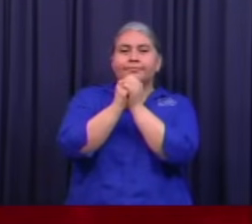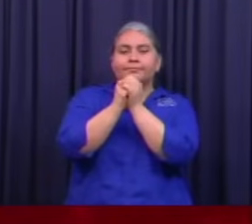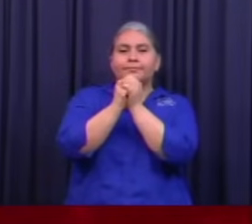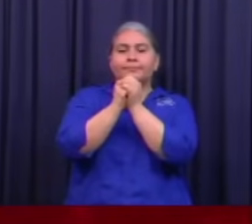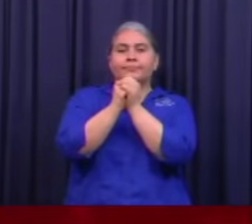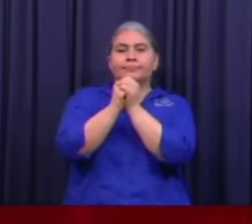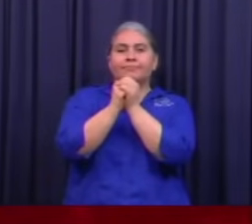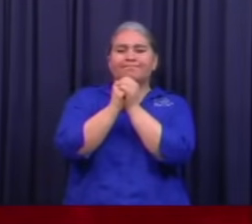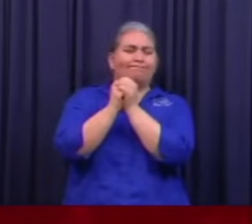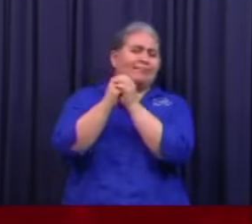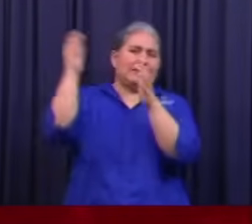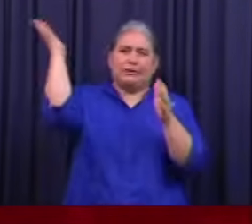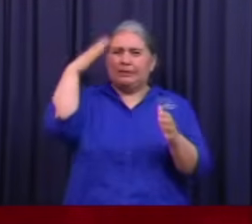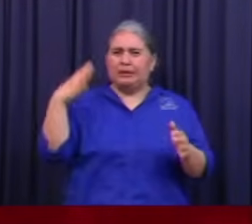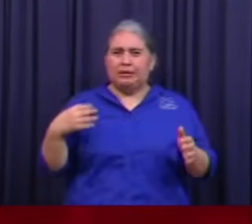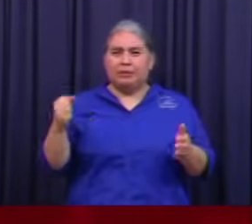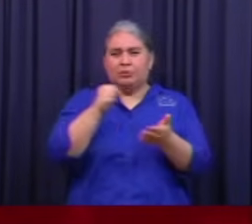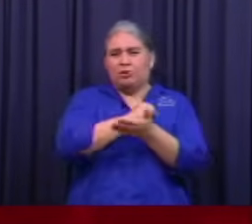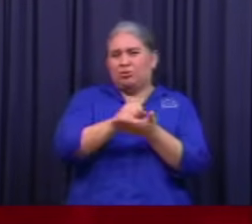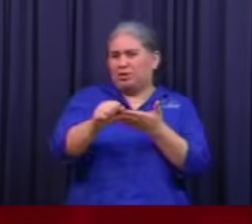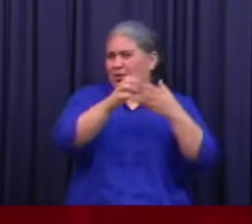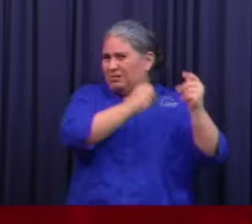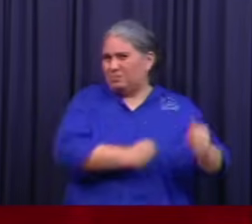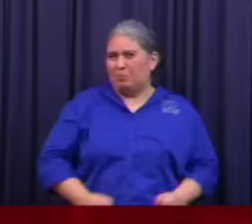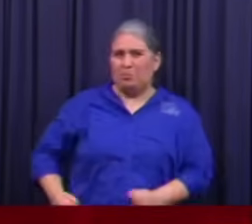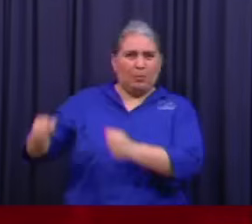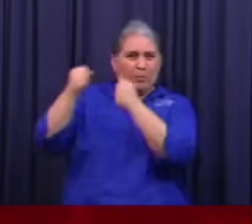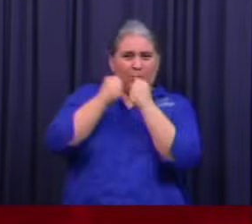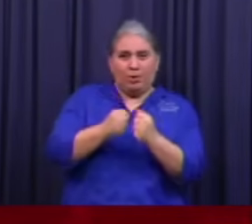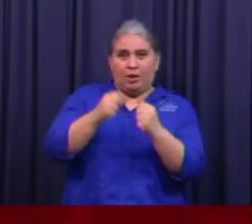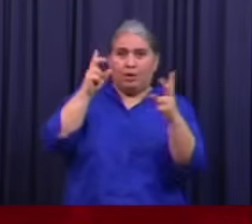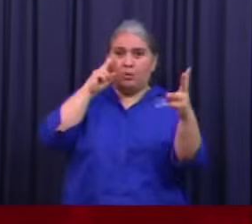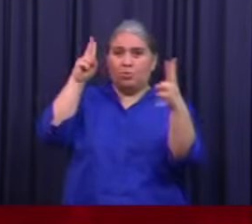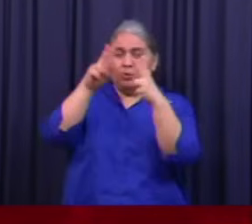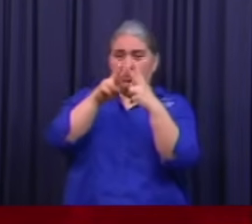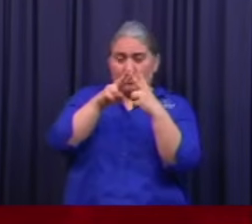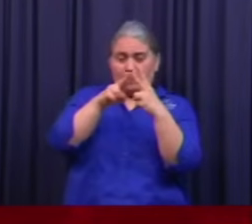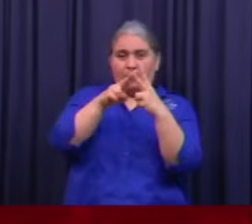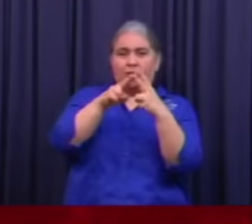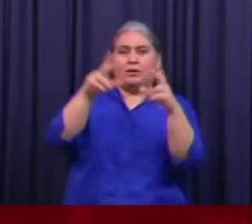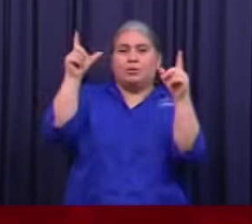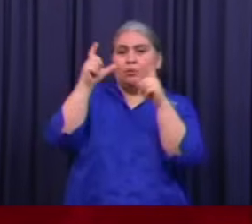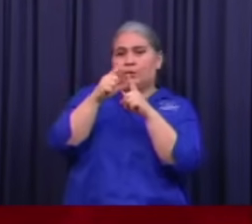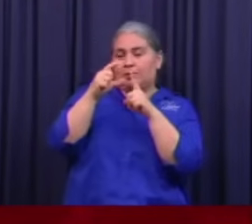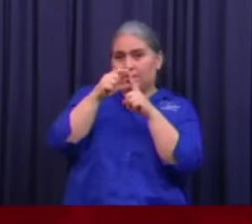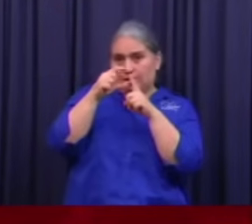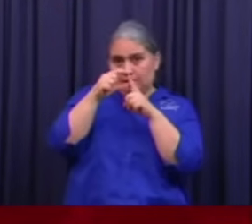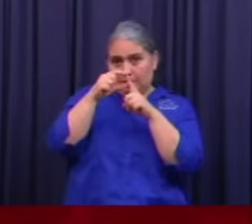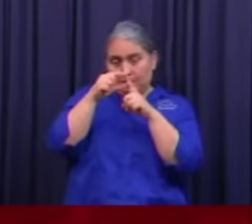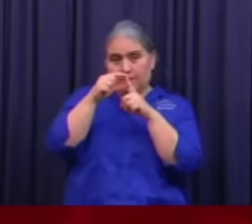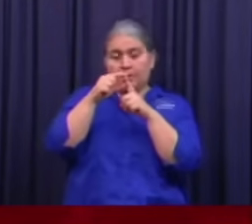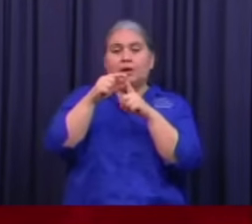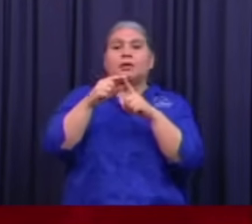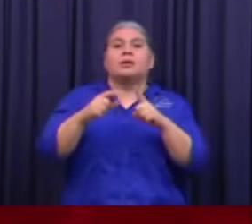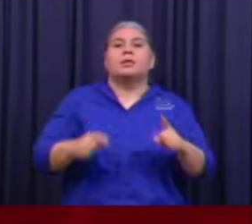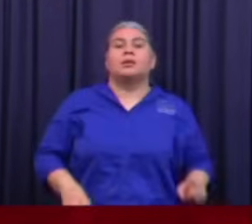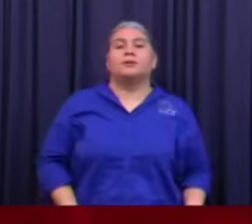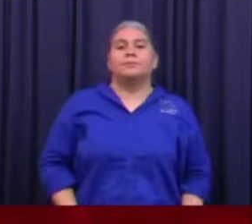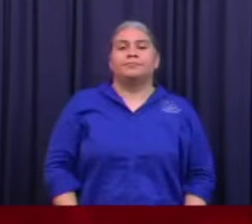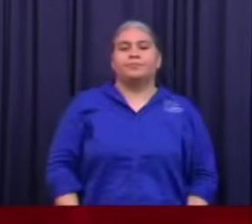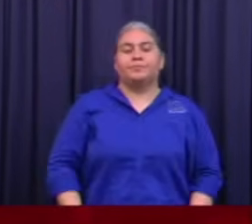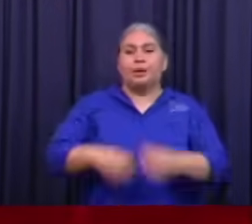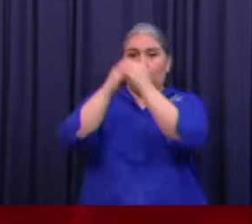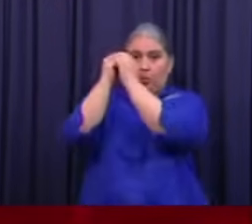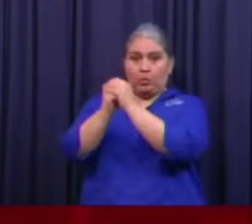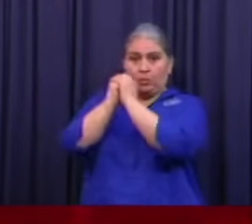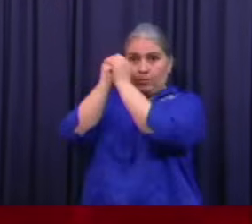llena de unción de Gracia pero también de conocimiento de la misma palabra Y entonces